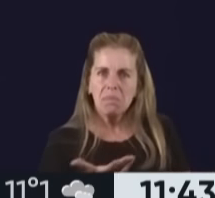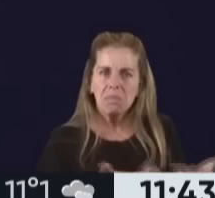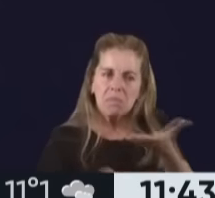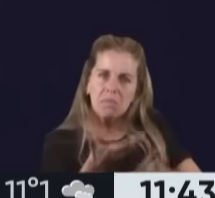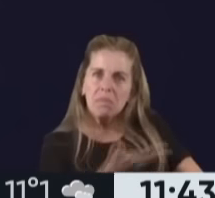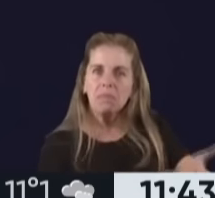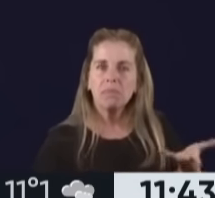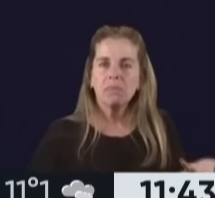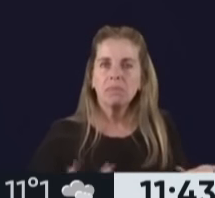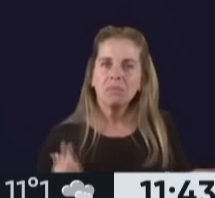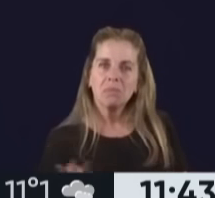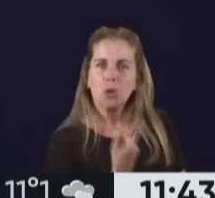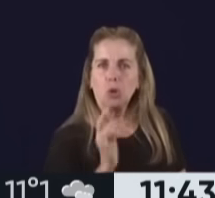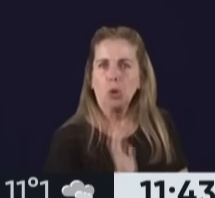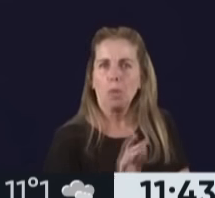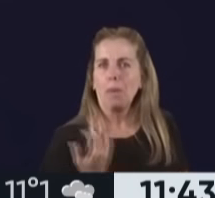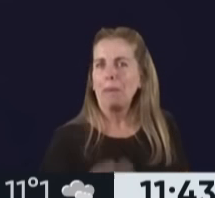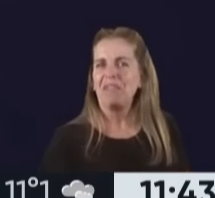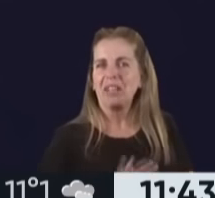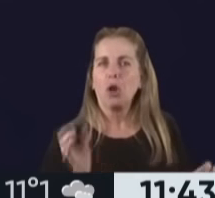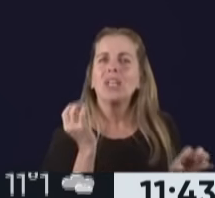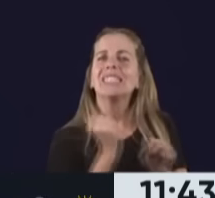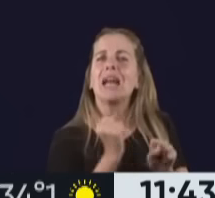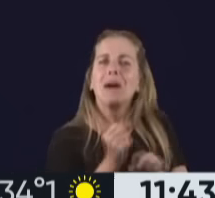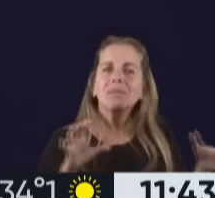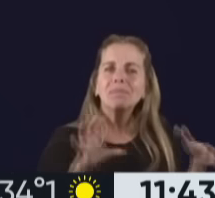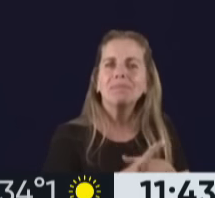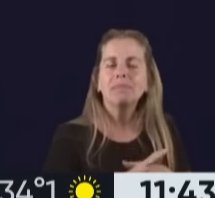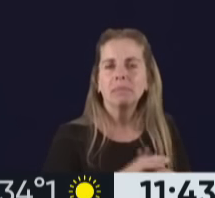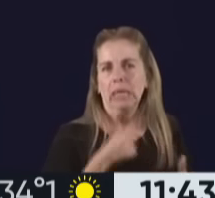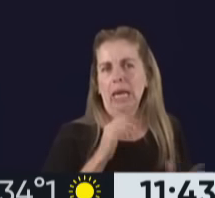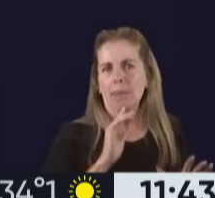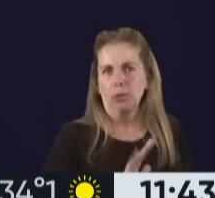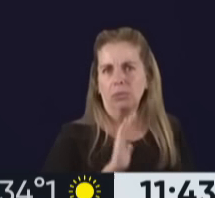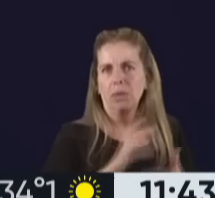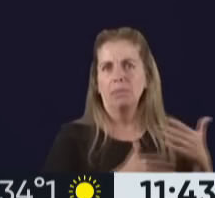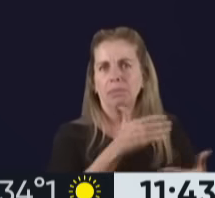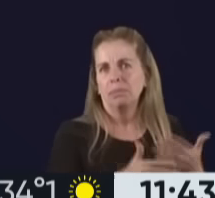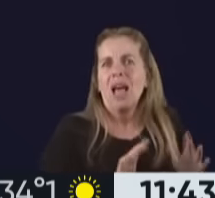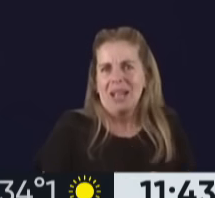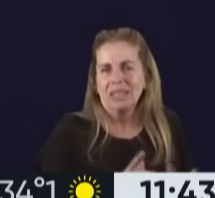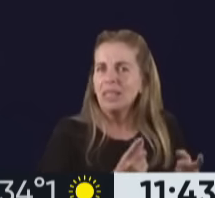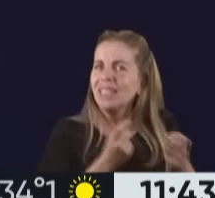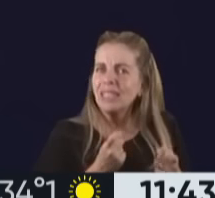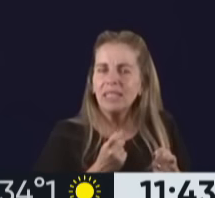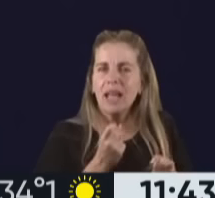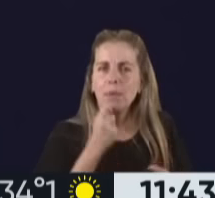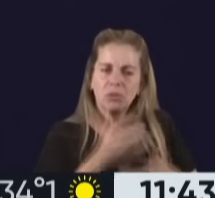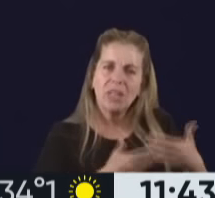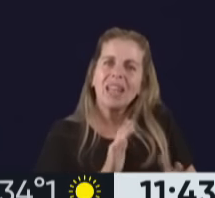te diría que somos un reloj suizo, pero bueno, y esperemos seguir así, porque necesitamos seguir teniendo